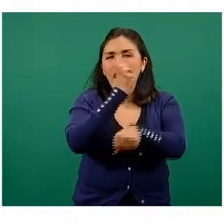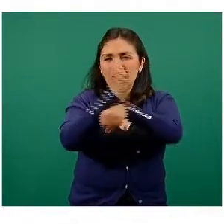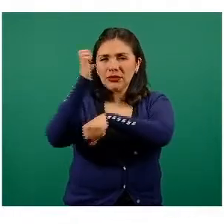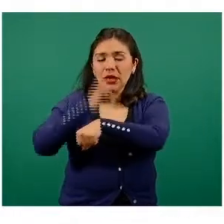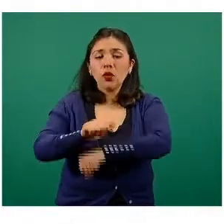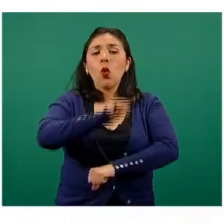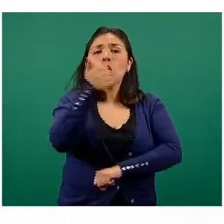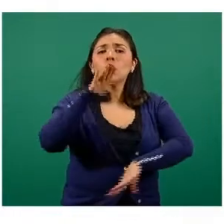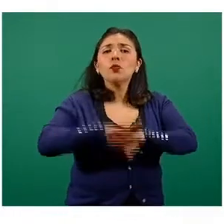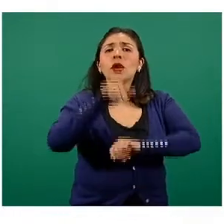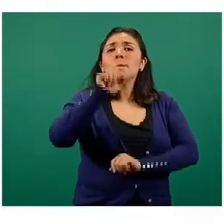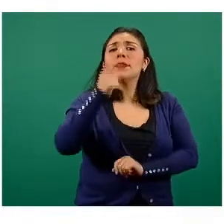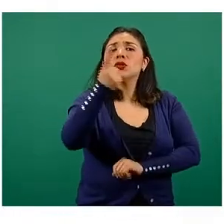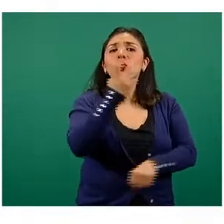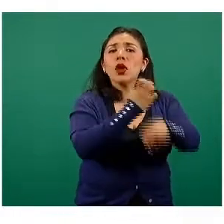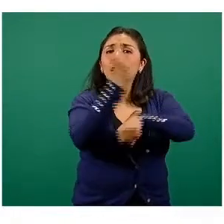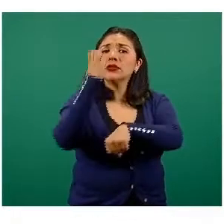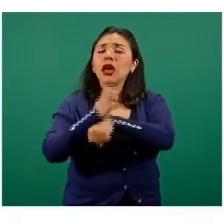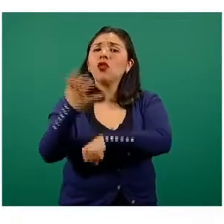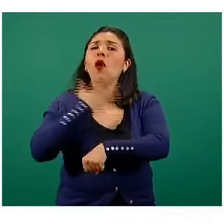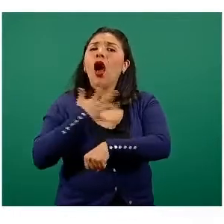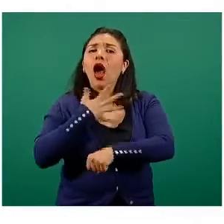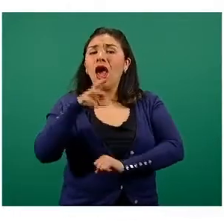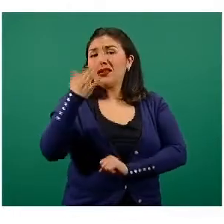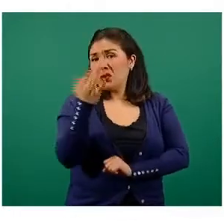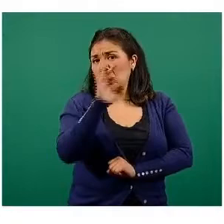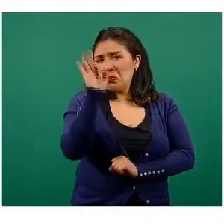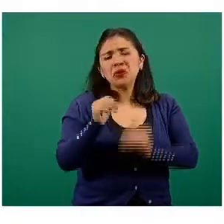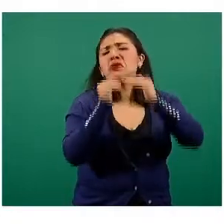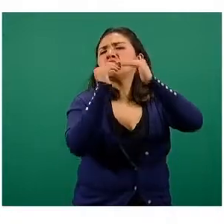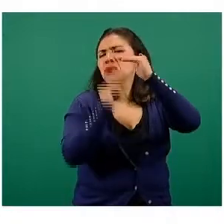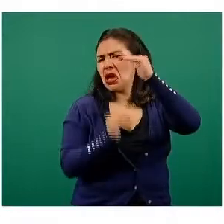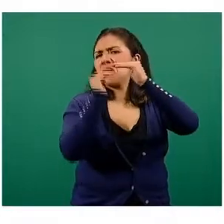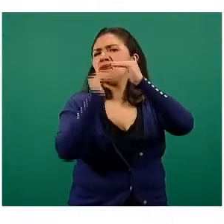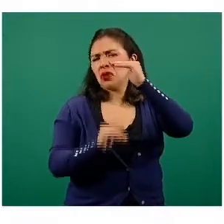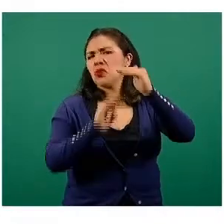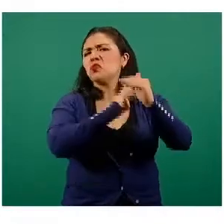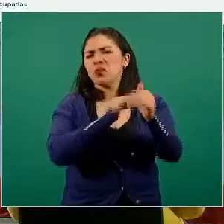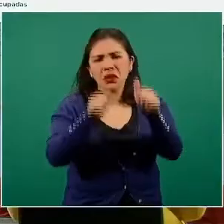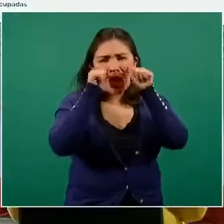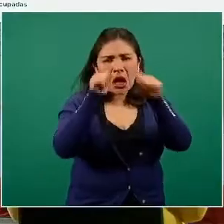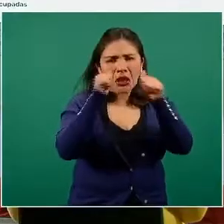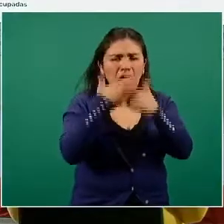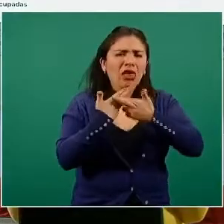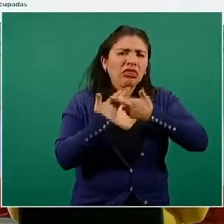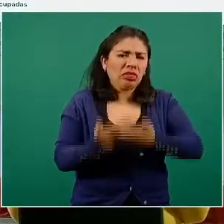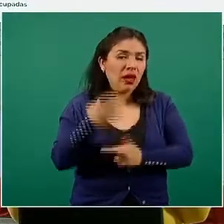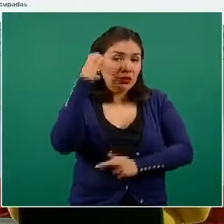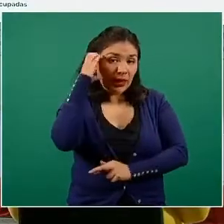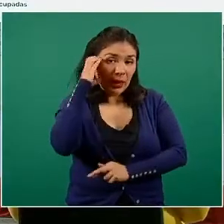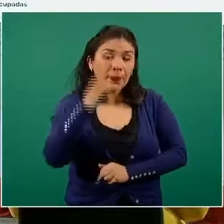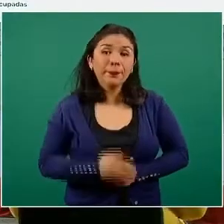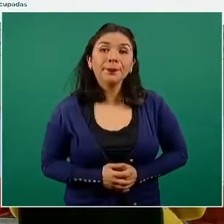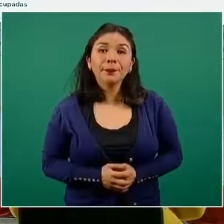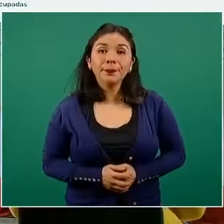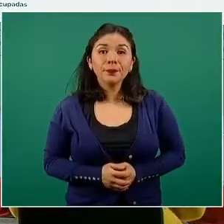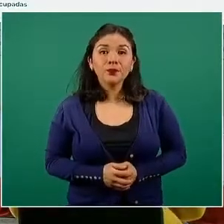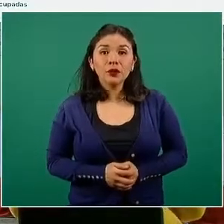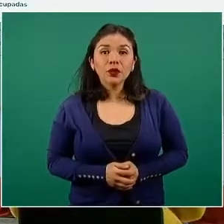tenemos 21 entidades que tienen menos del 50% de ocupación en el paciente crítico. La siguiente, por